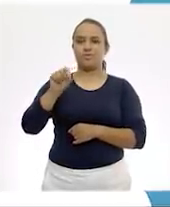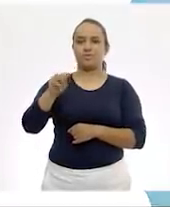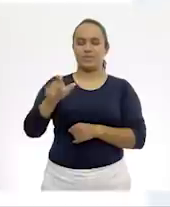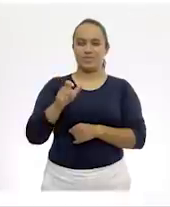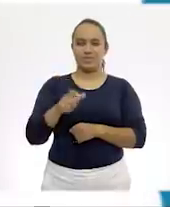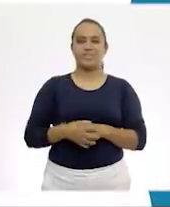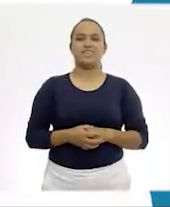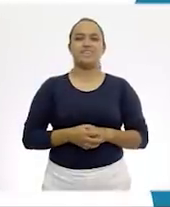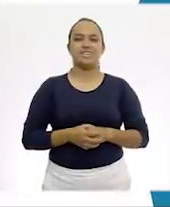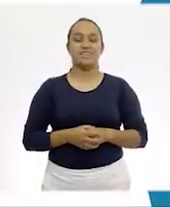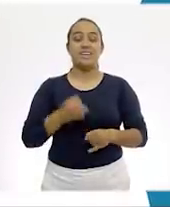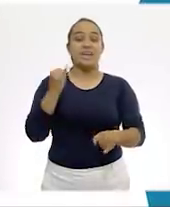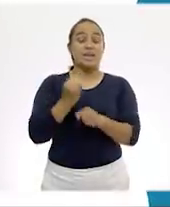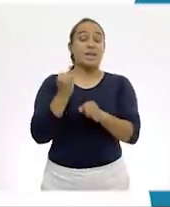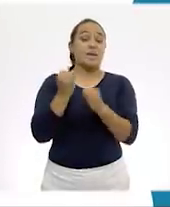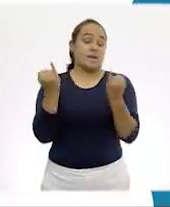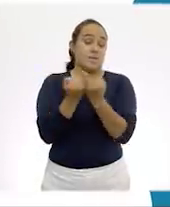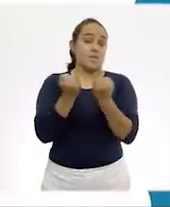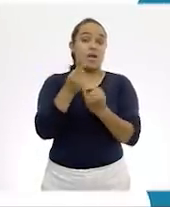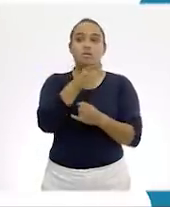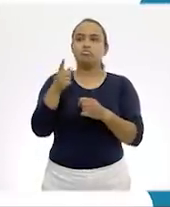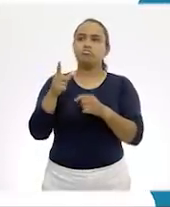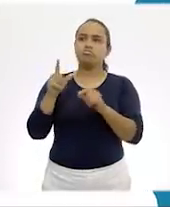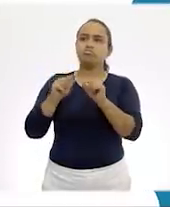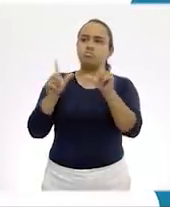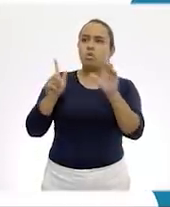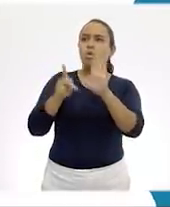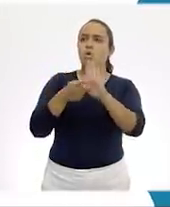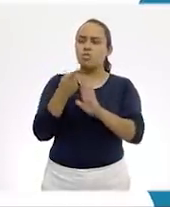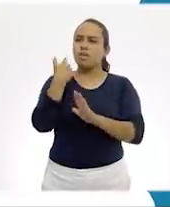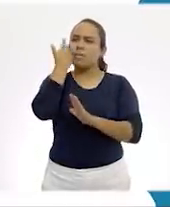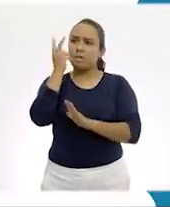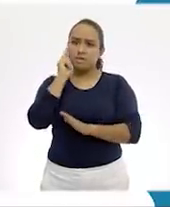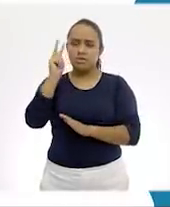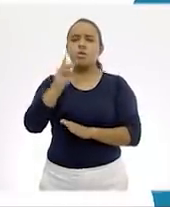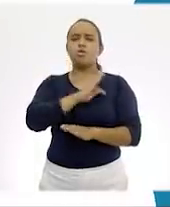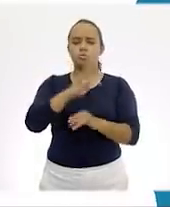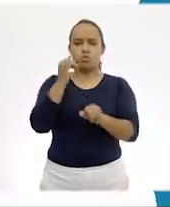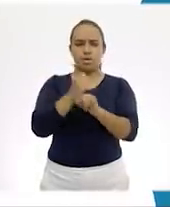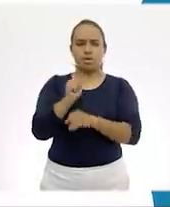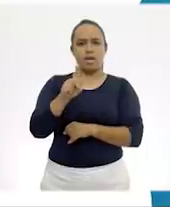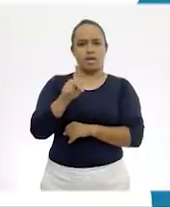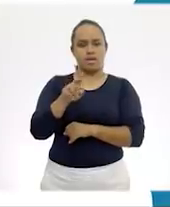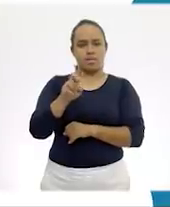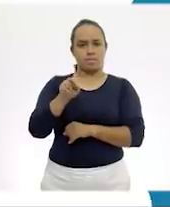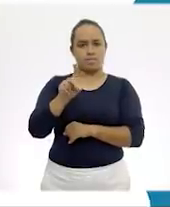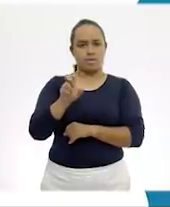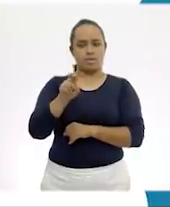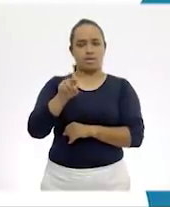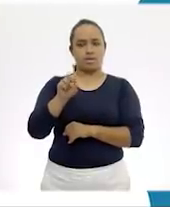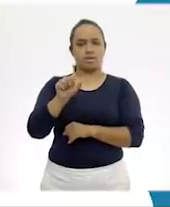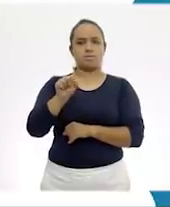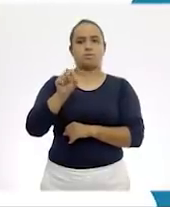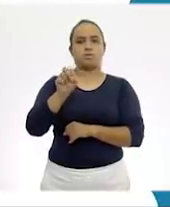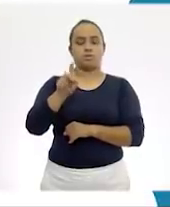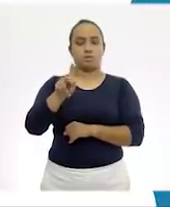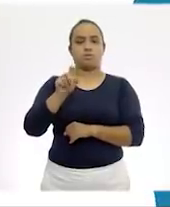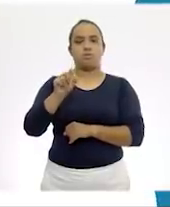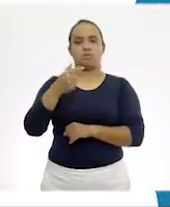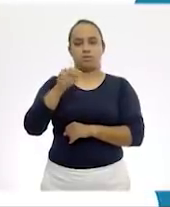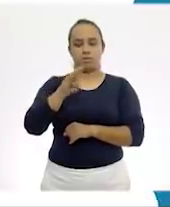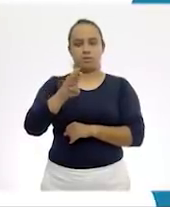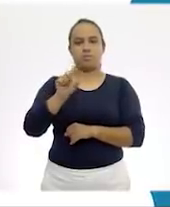conalitec.cep.gov.mx. Si quieres volver a ver los programas de Aprende en Casa, puedes encontrarlos en la siguiente liga: